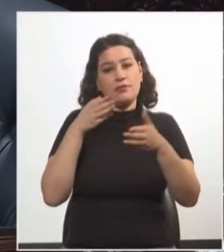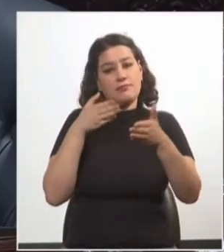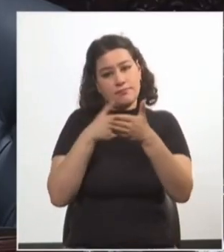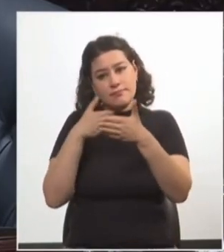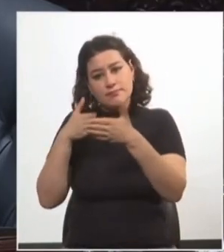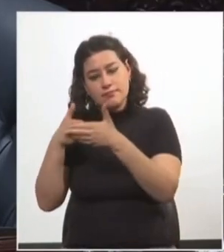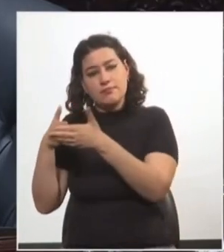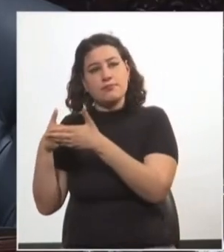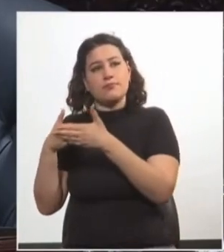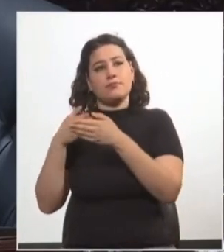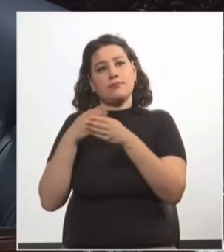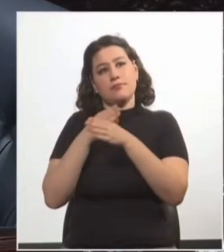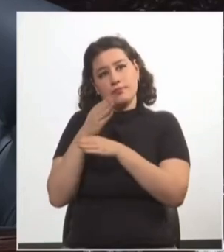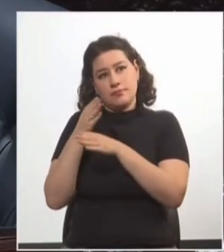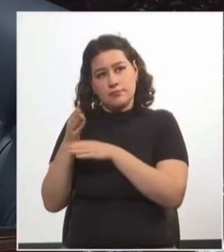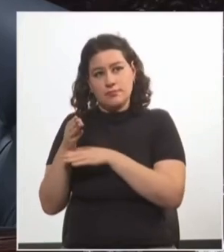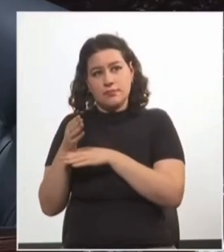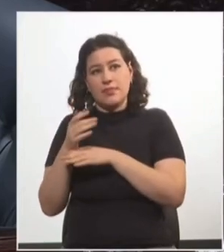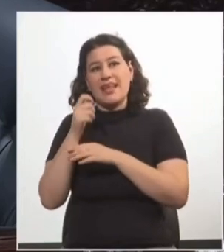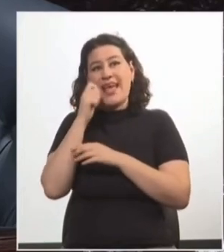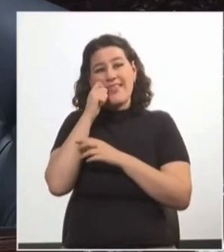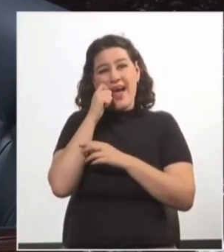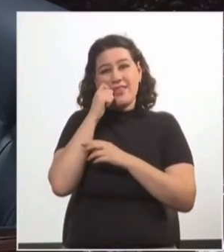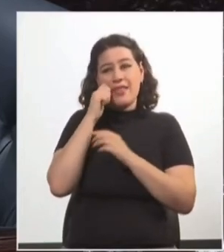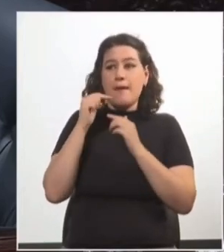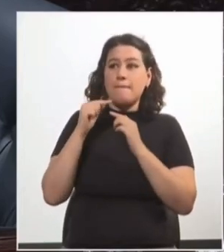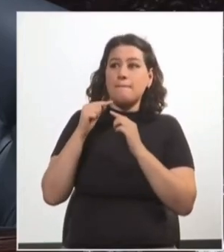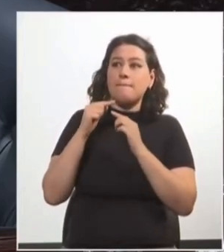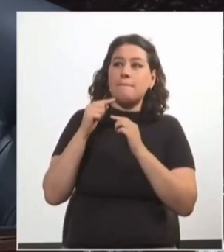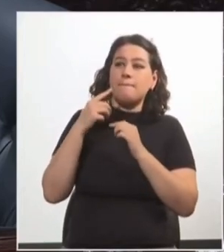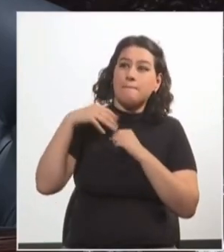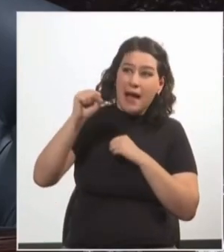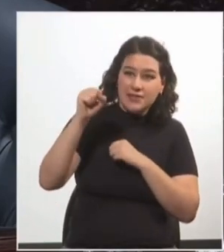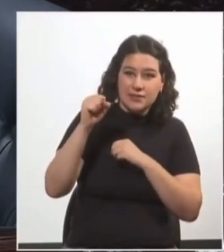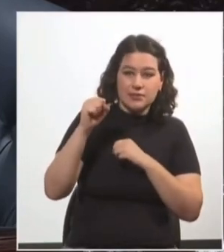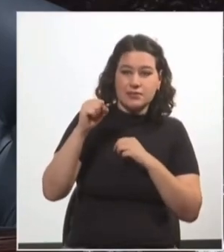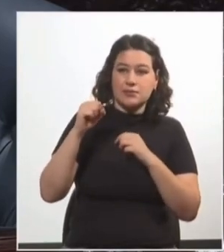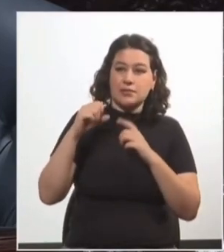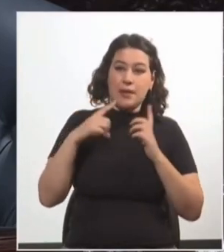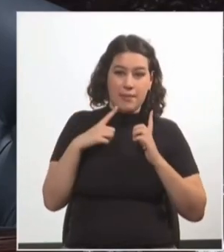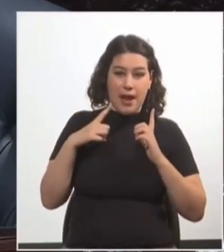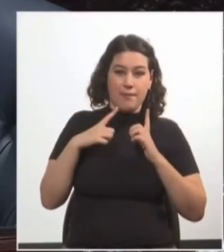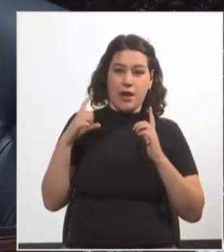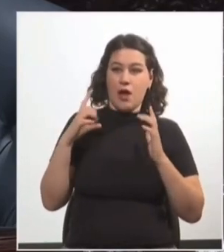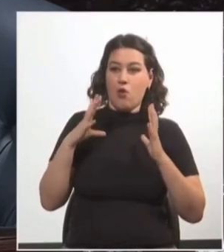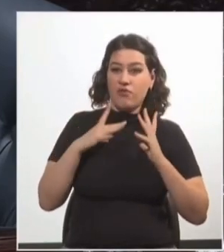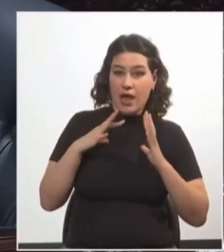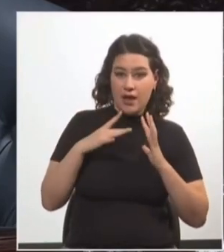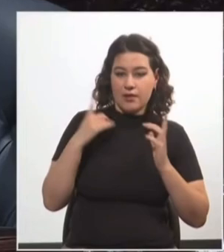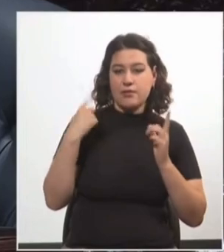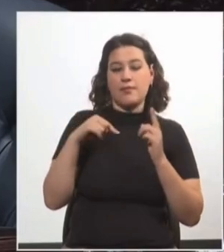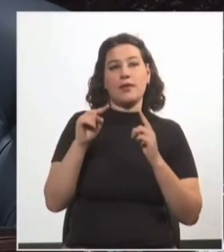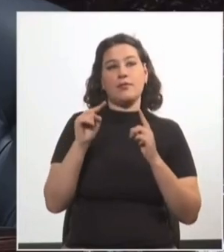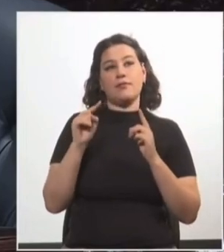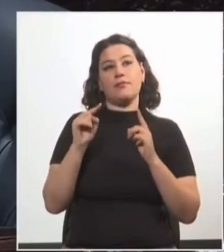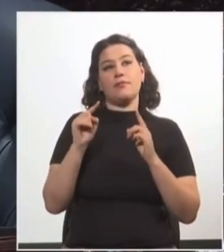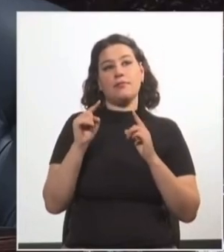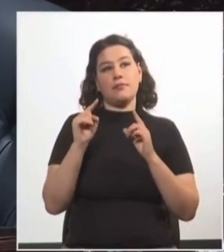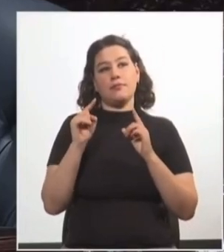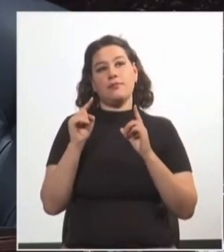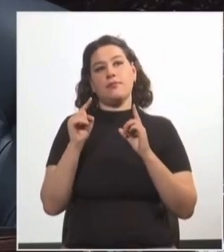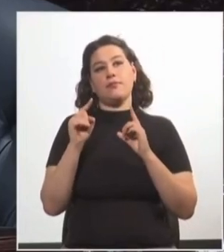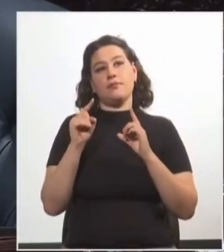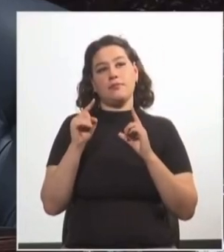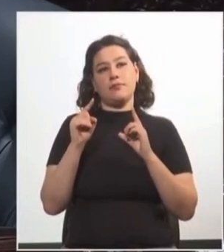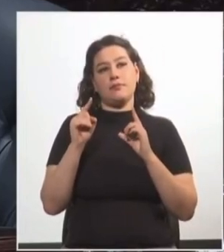prestaciones, que alargaron la edad de retiro, que redujeron las tasas de reemplazo.